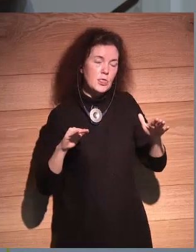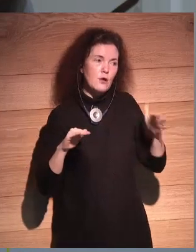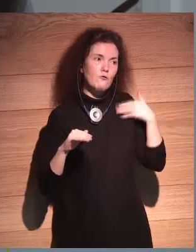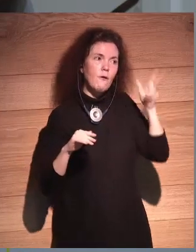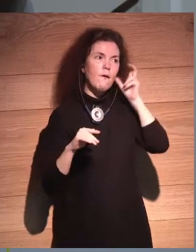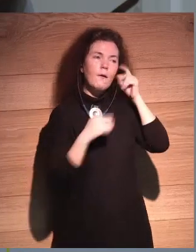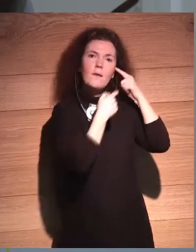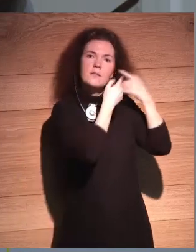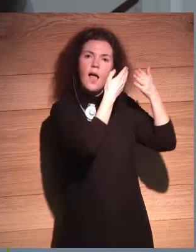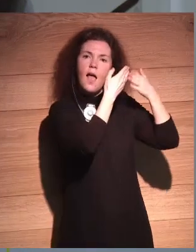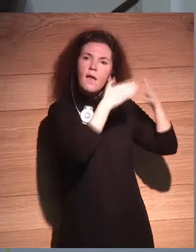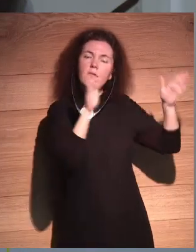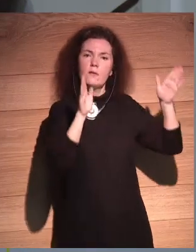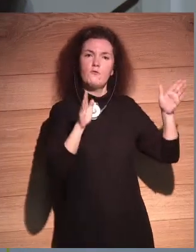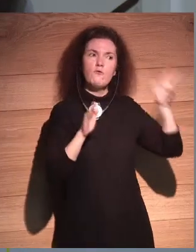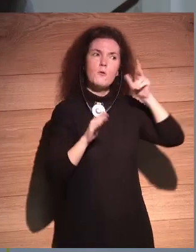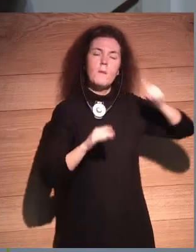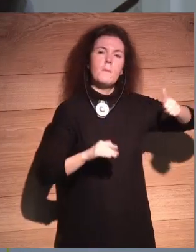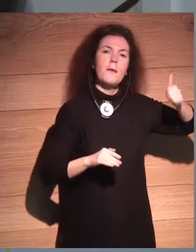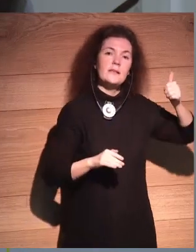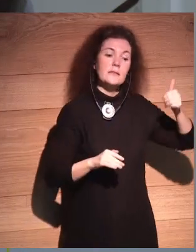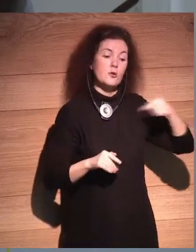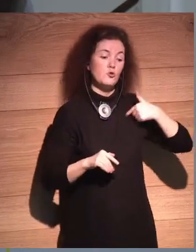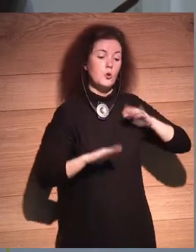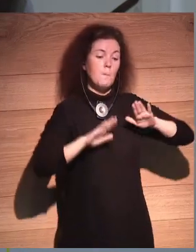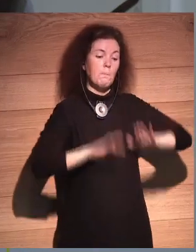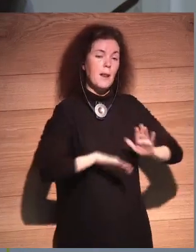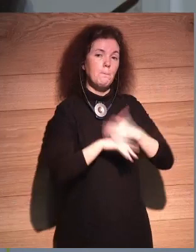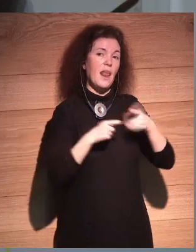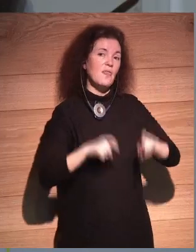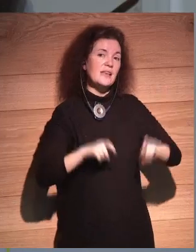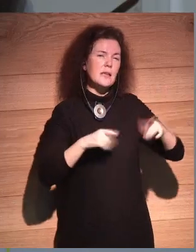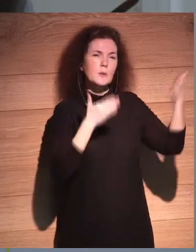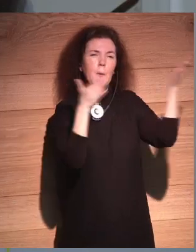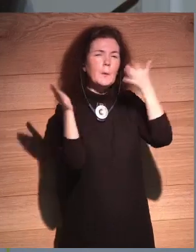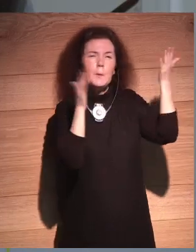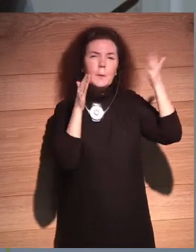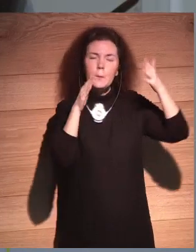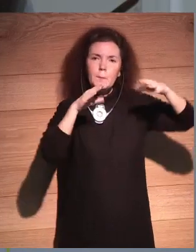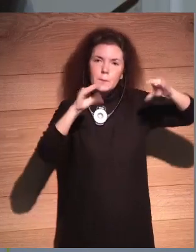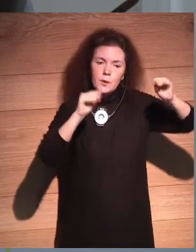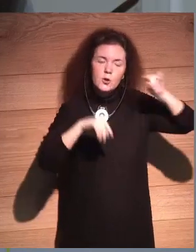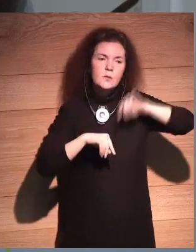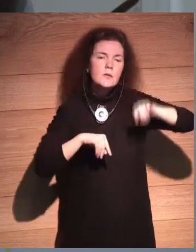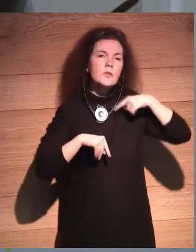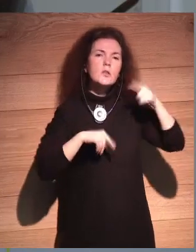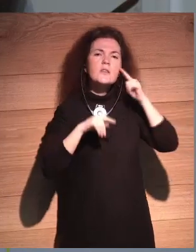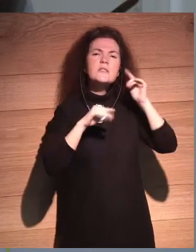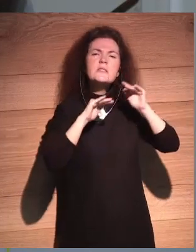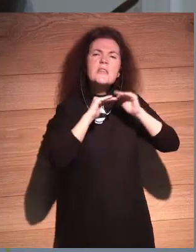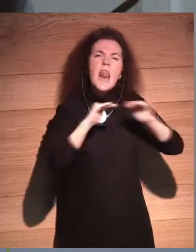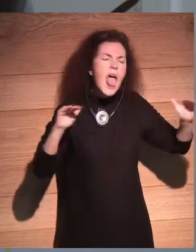yo. Cada vez que paraba para un descanso y no soplaba el viento, sentía un silencio